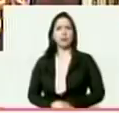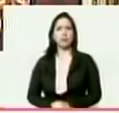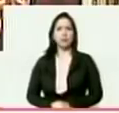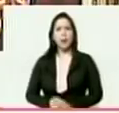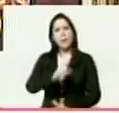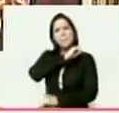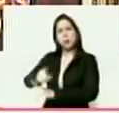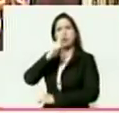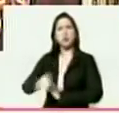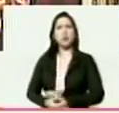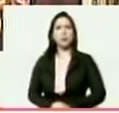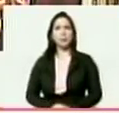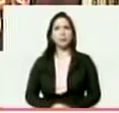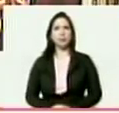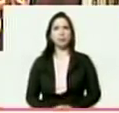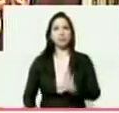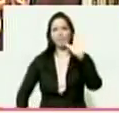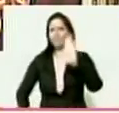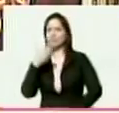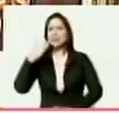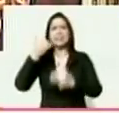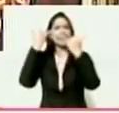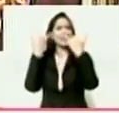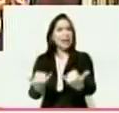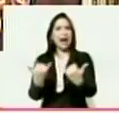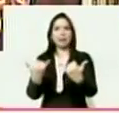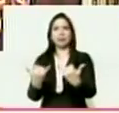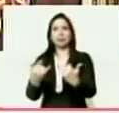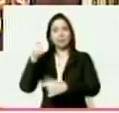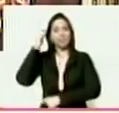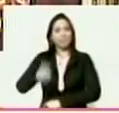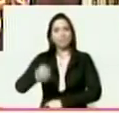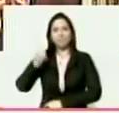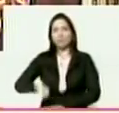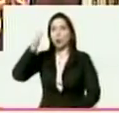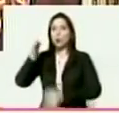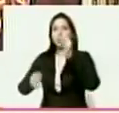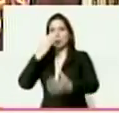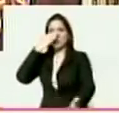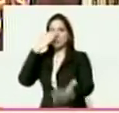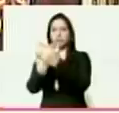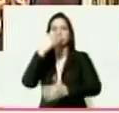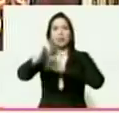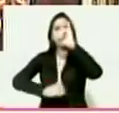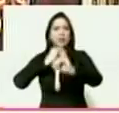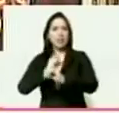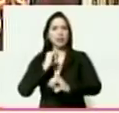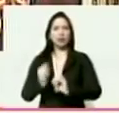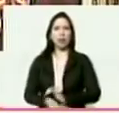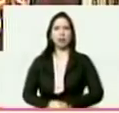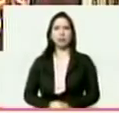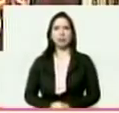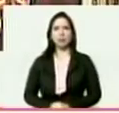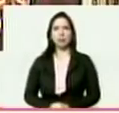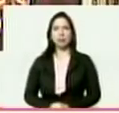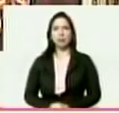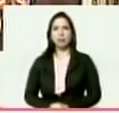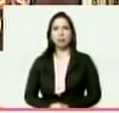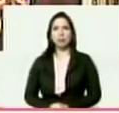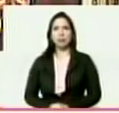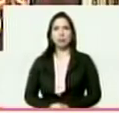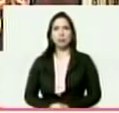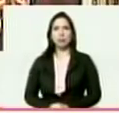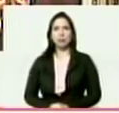ordeno que vayamos de inmediato a la Corte de Justicia, a la Corte Penal Internacional,